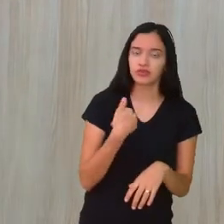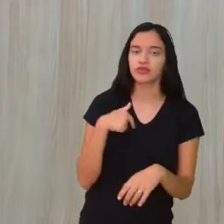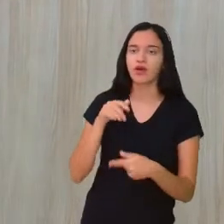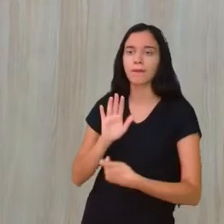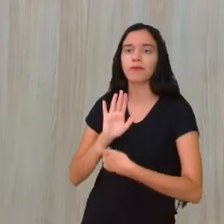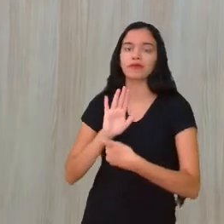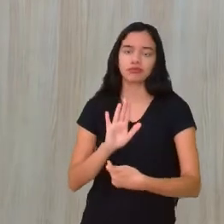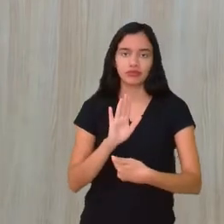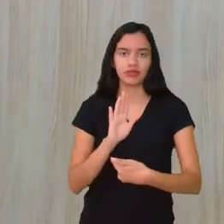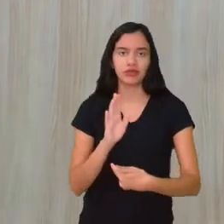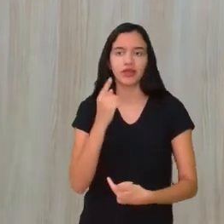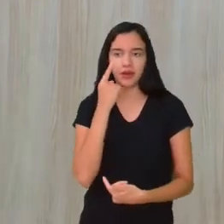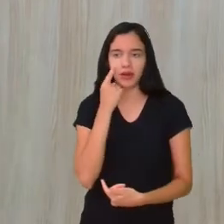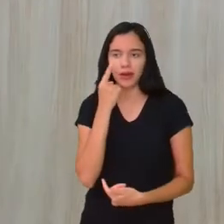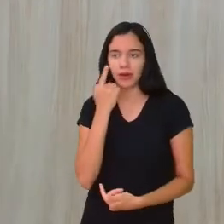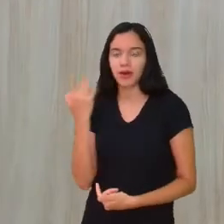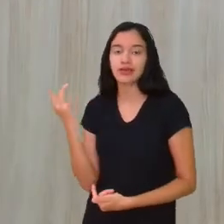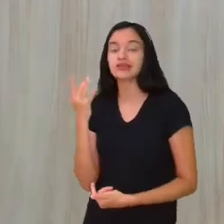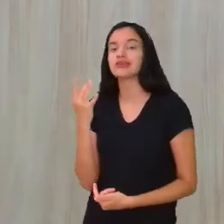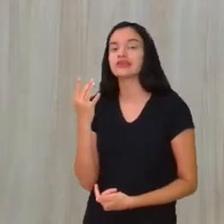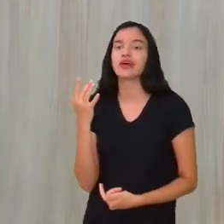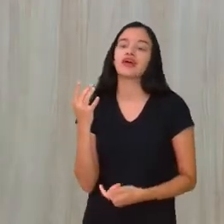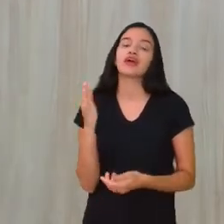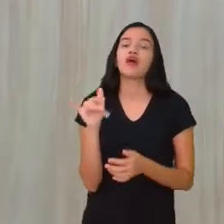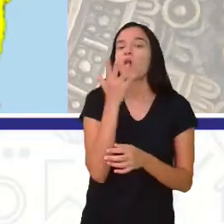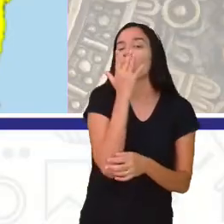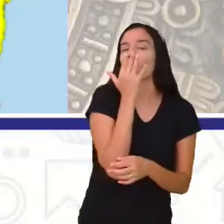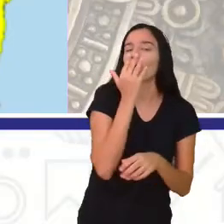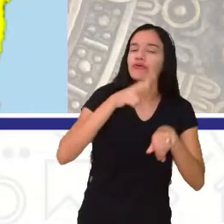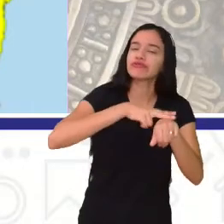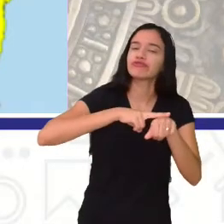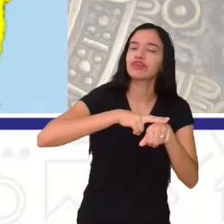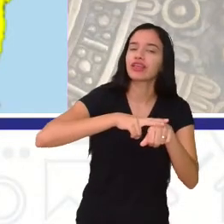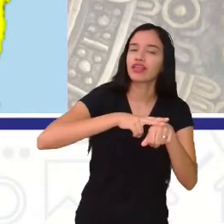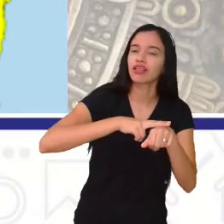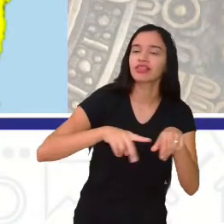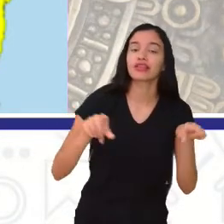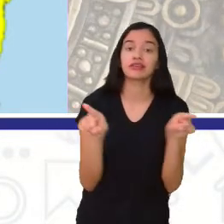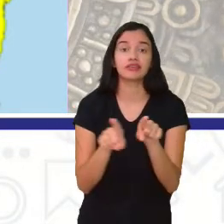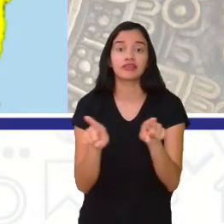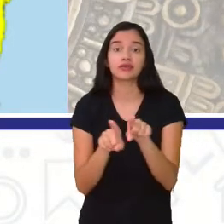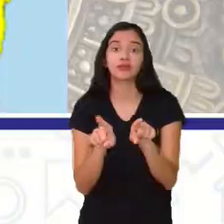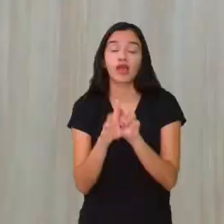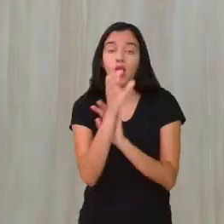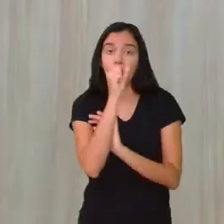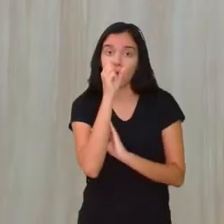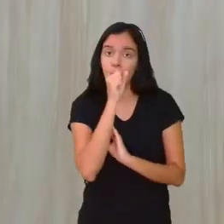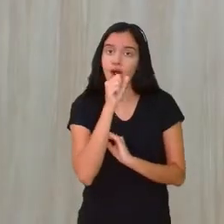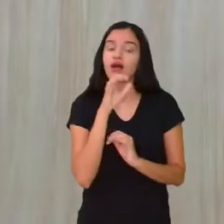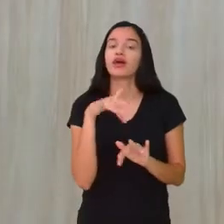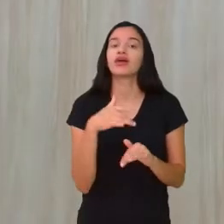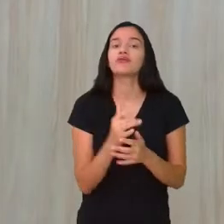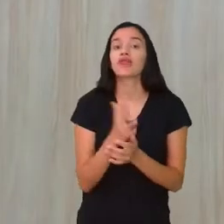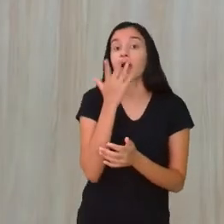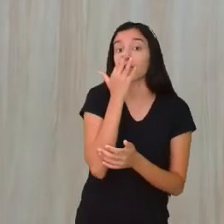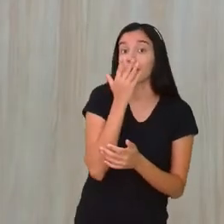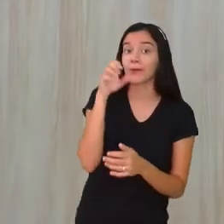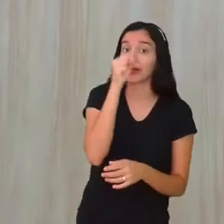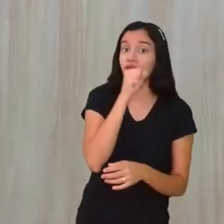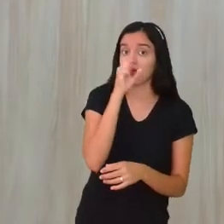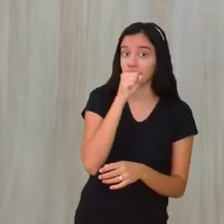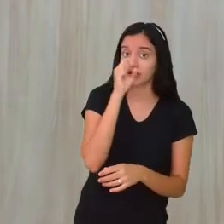aí uma festa muito Las musical, ofrendas y muito altares colorida, tienen com un gran desfile, simbolismo. En ellas, cheia de los simbolismo.